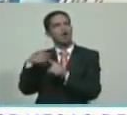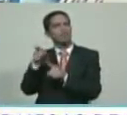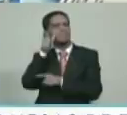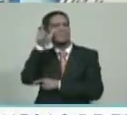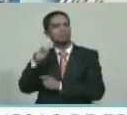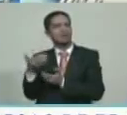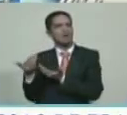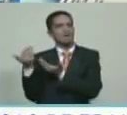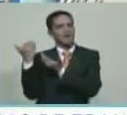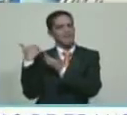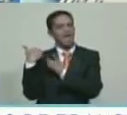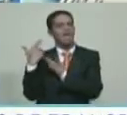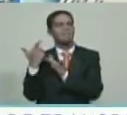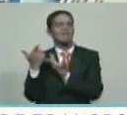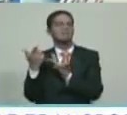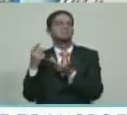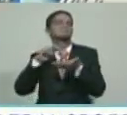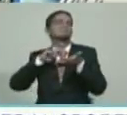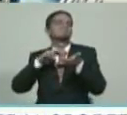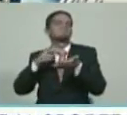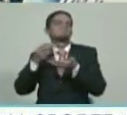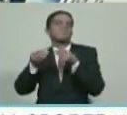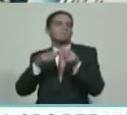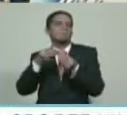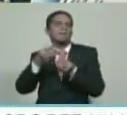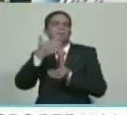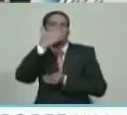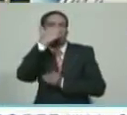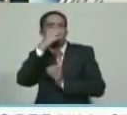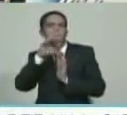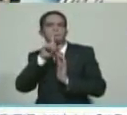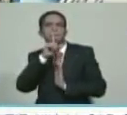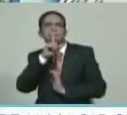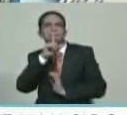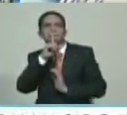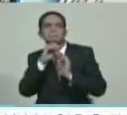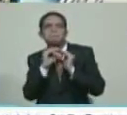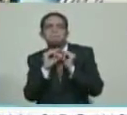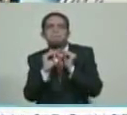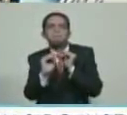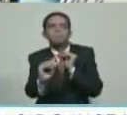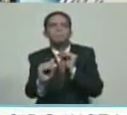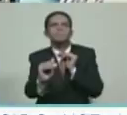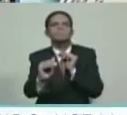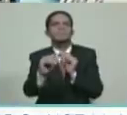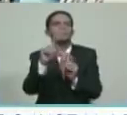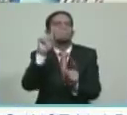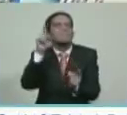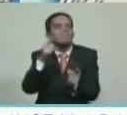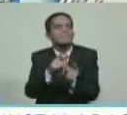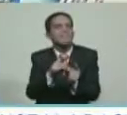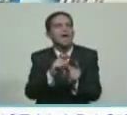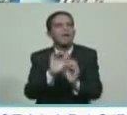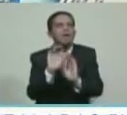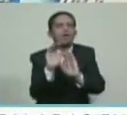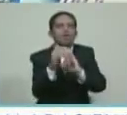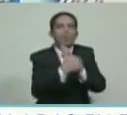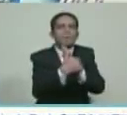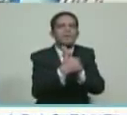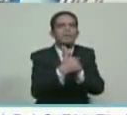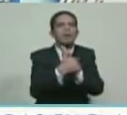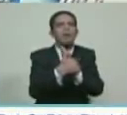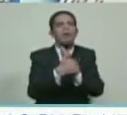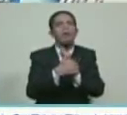fue cómplice, siempre se busca disminuir o minimizar o encubrir o